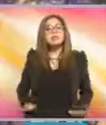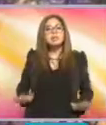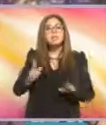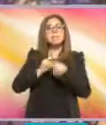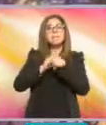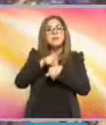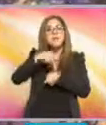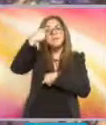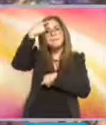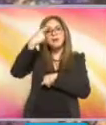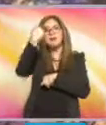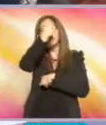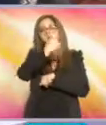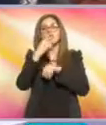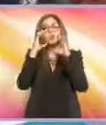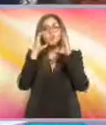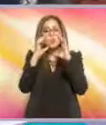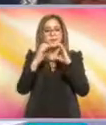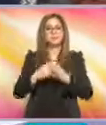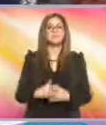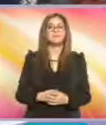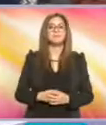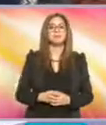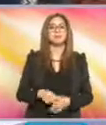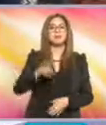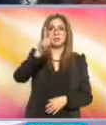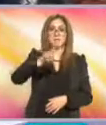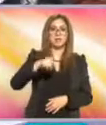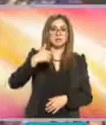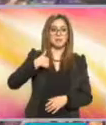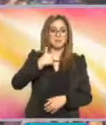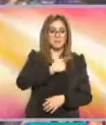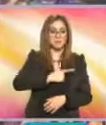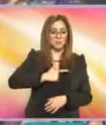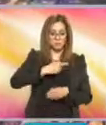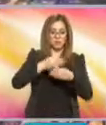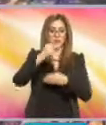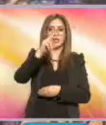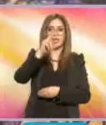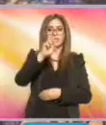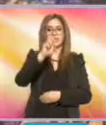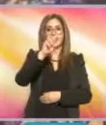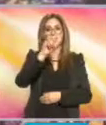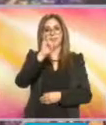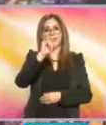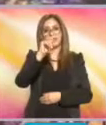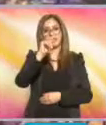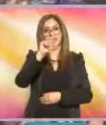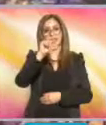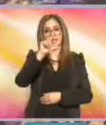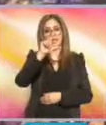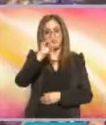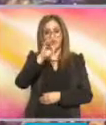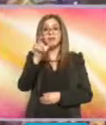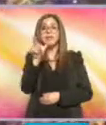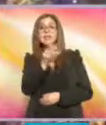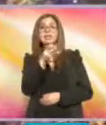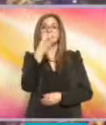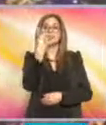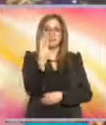de acuerdo a esas características. Maravilloso. A mí me encanta este producto de Revitalift X3, sobre todo